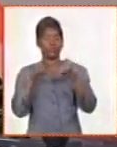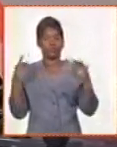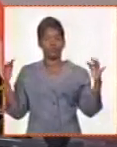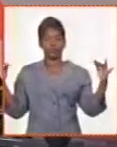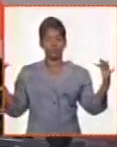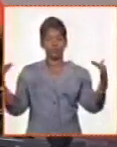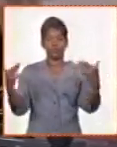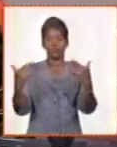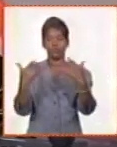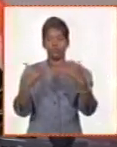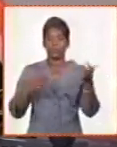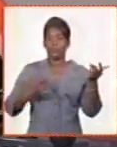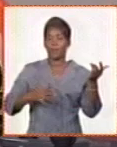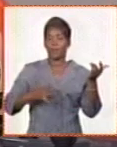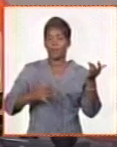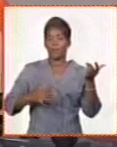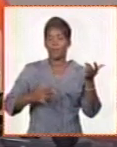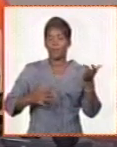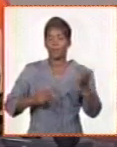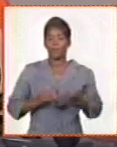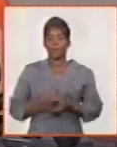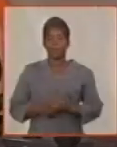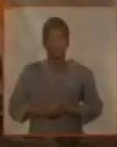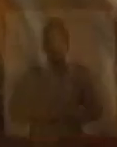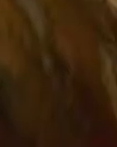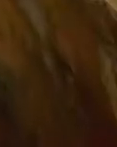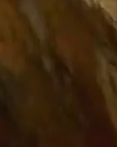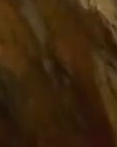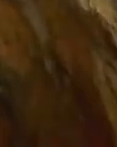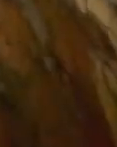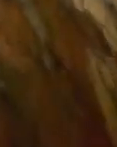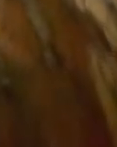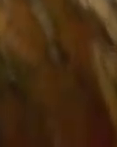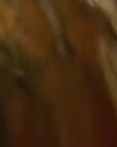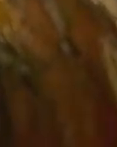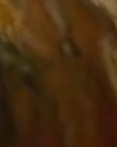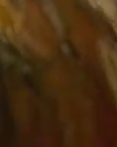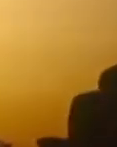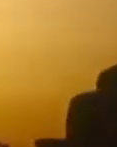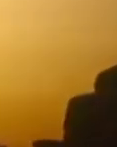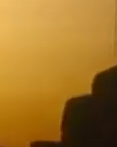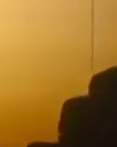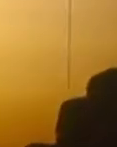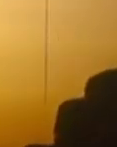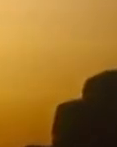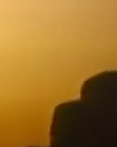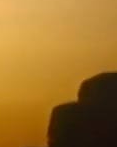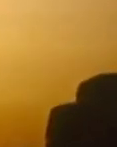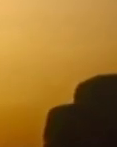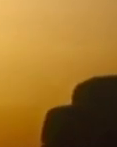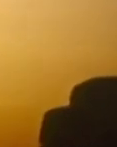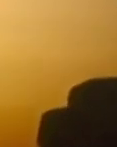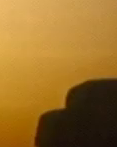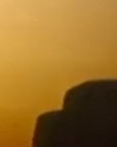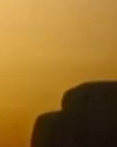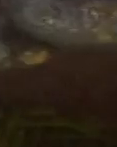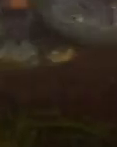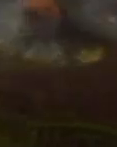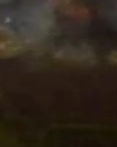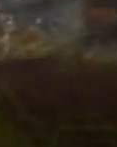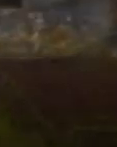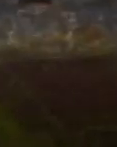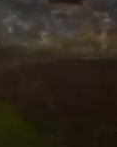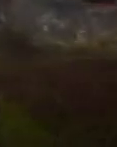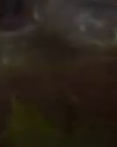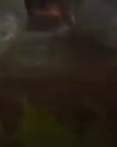imágenes para los minutos finales de nuestra mesa redonda. Vamos a vencer, vamos a vencer, vamos a vencer,